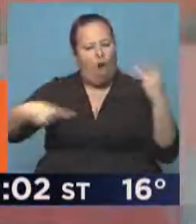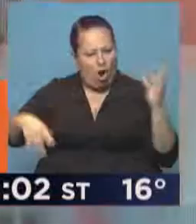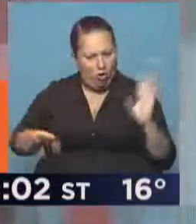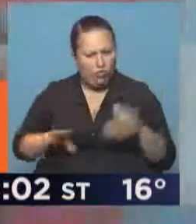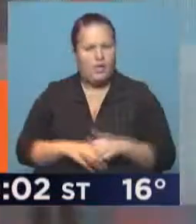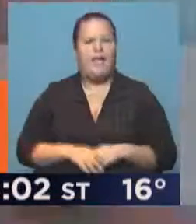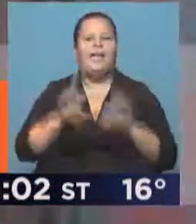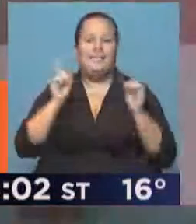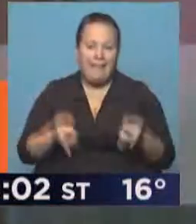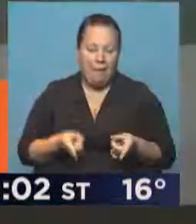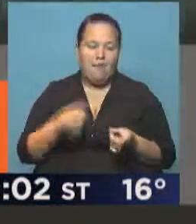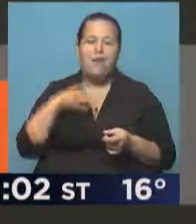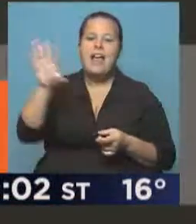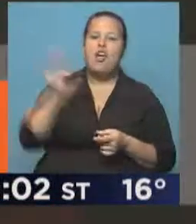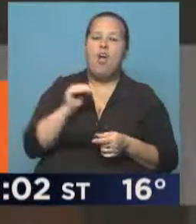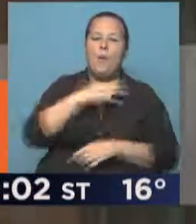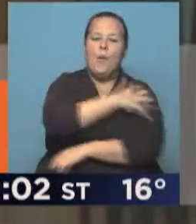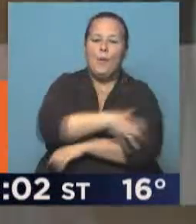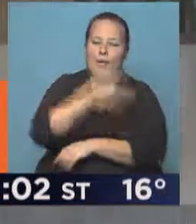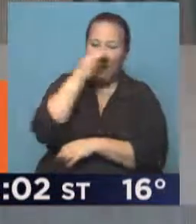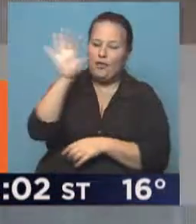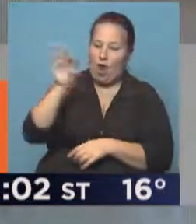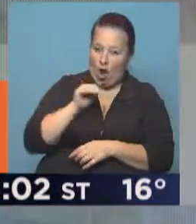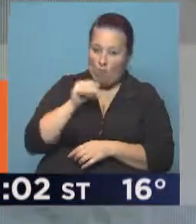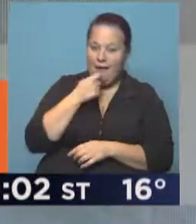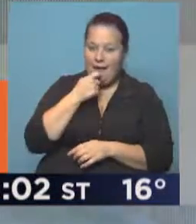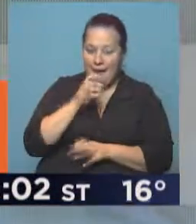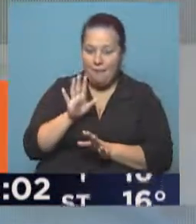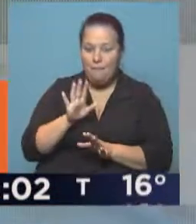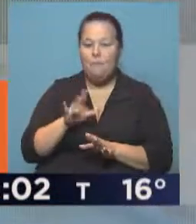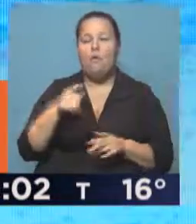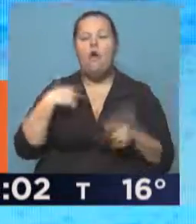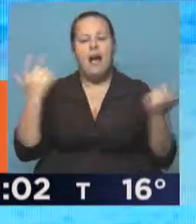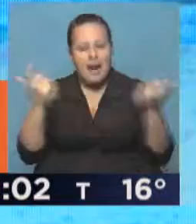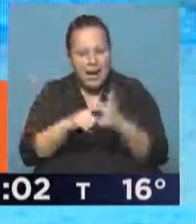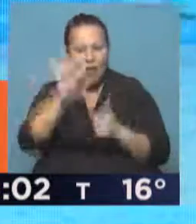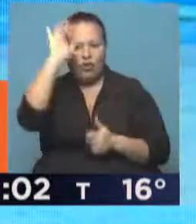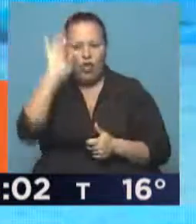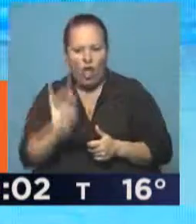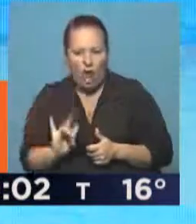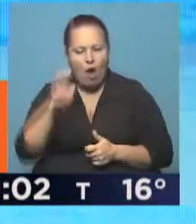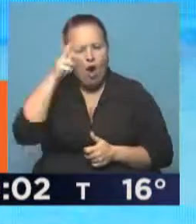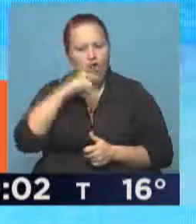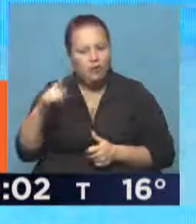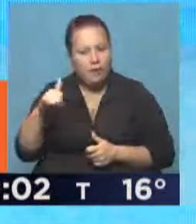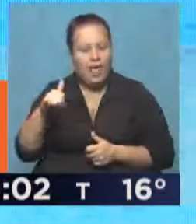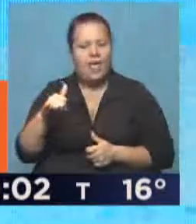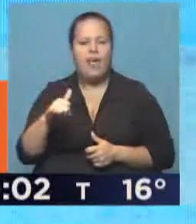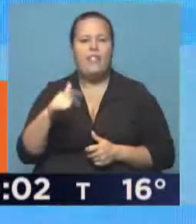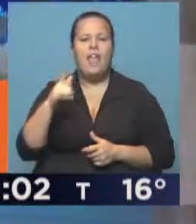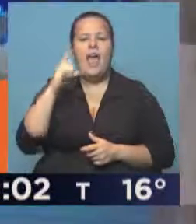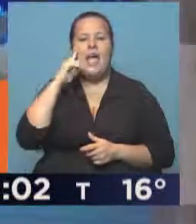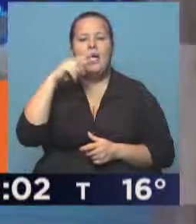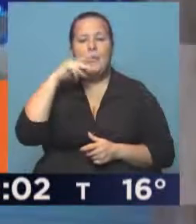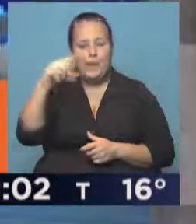también como tomando el ejemplo de la villa 20 tenemos reuniones los miércoles a las 8 y media el ibex